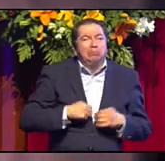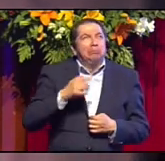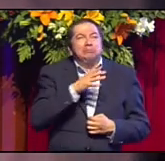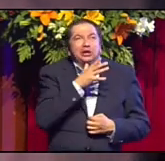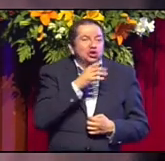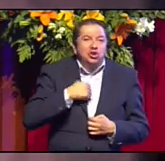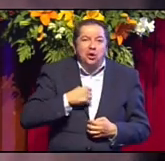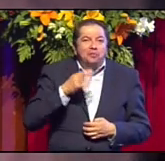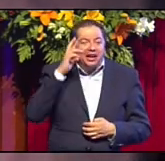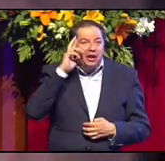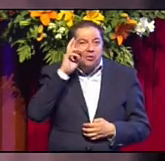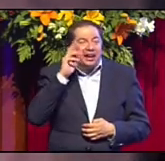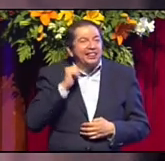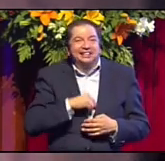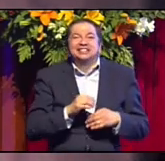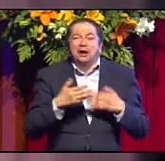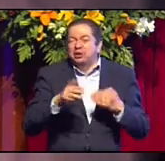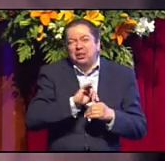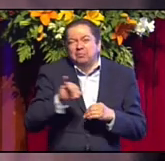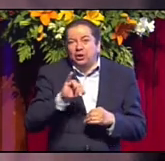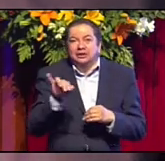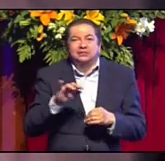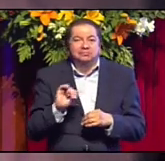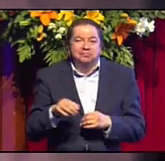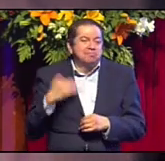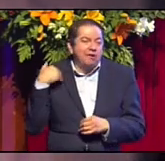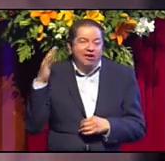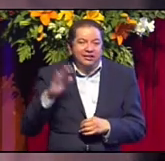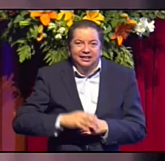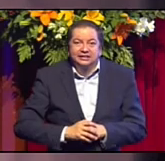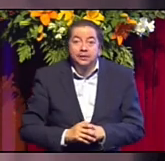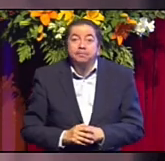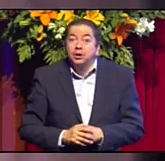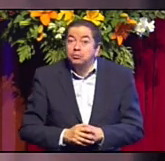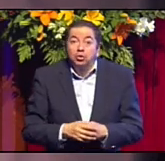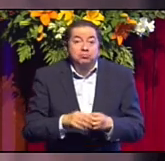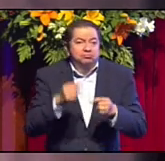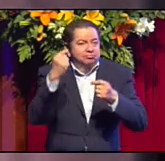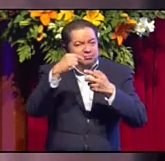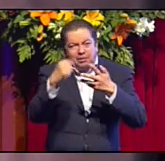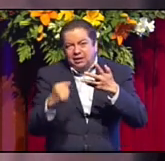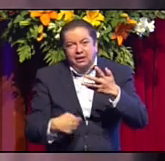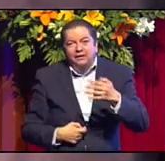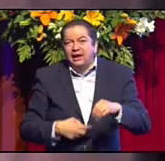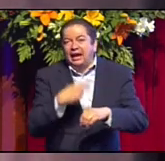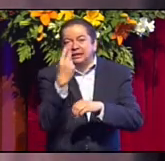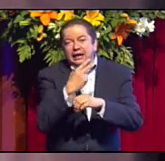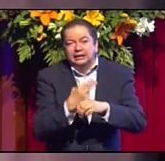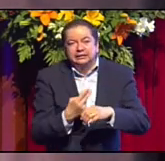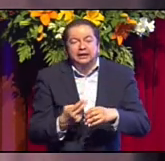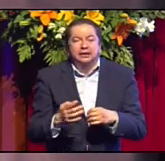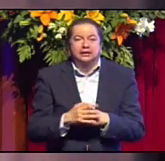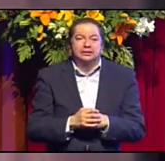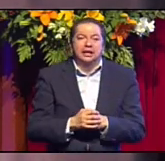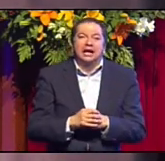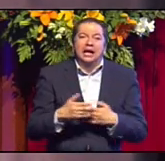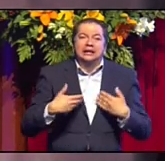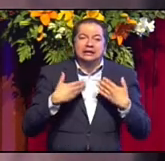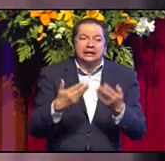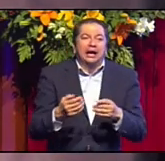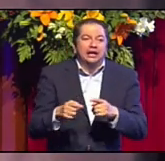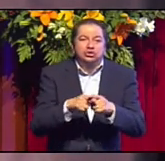artista trajimos, porque si no, nos hacemos demasiado larga la jornada. Pero tuvimos grandes artistas que nos estuvieron acompañando. Tuvimos la entrega de subvenciones